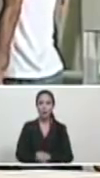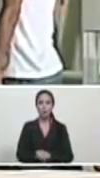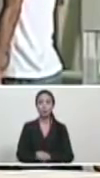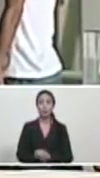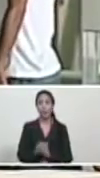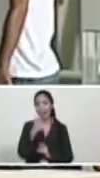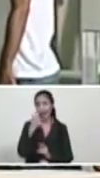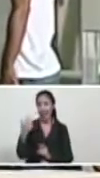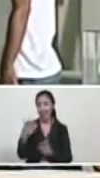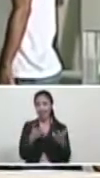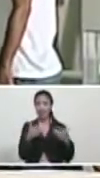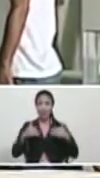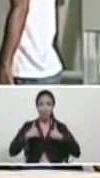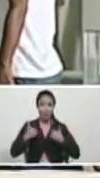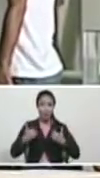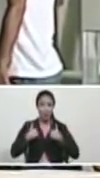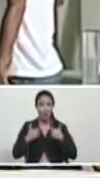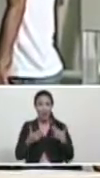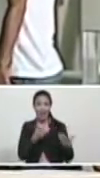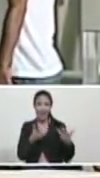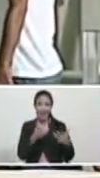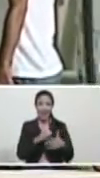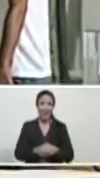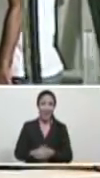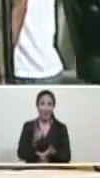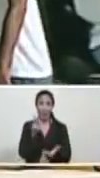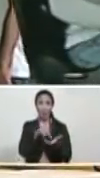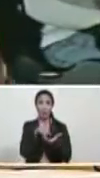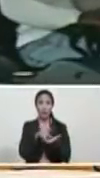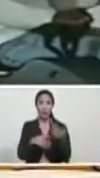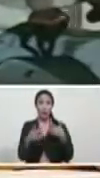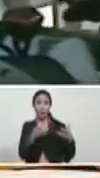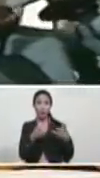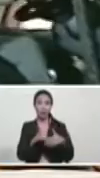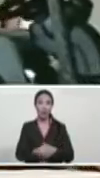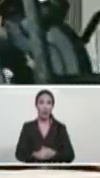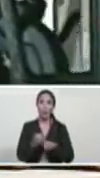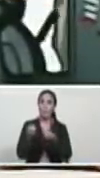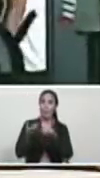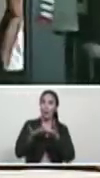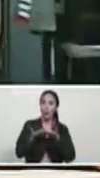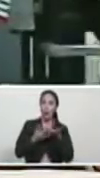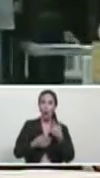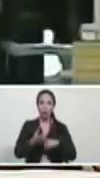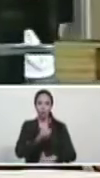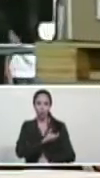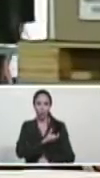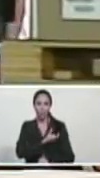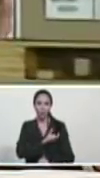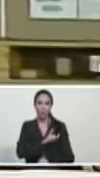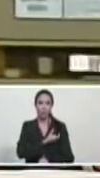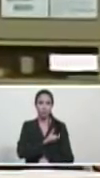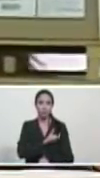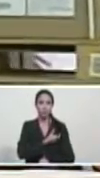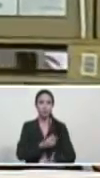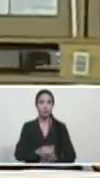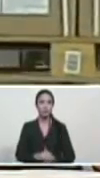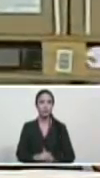guerra. Un veterano de la guerra de Vietnam me regaló su chapa, una